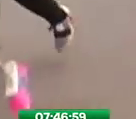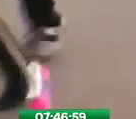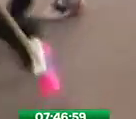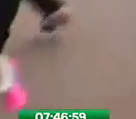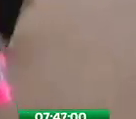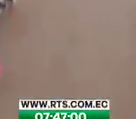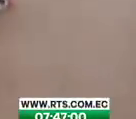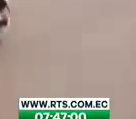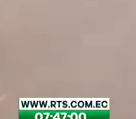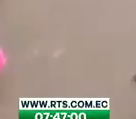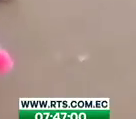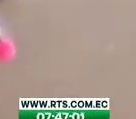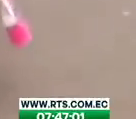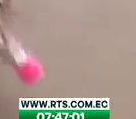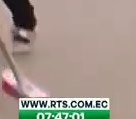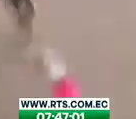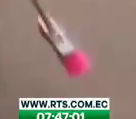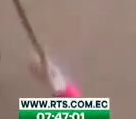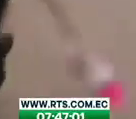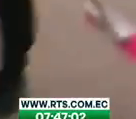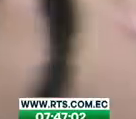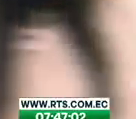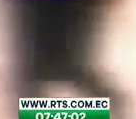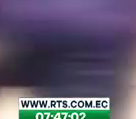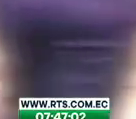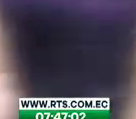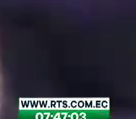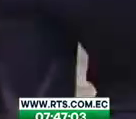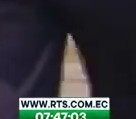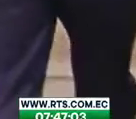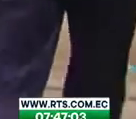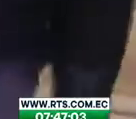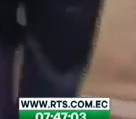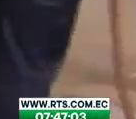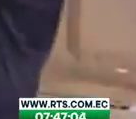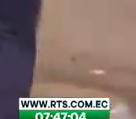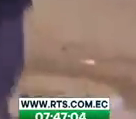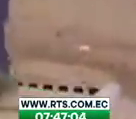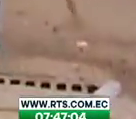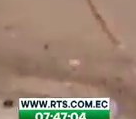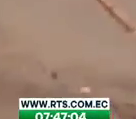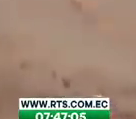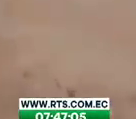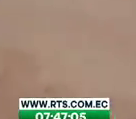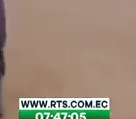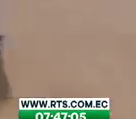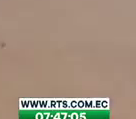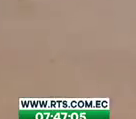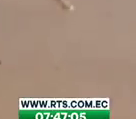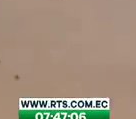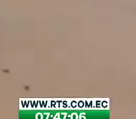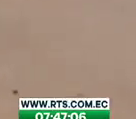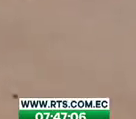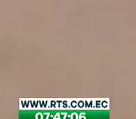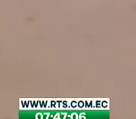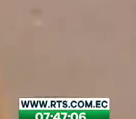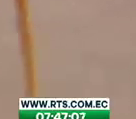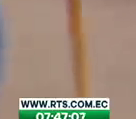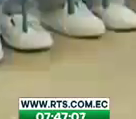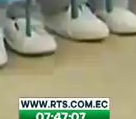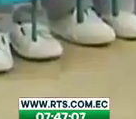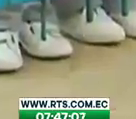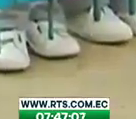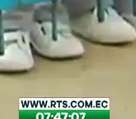Desde una escuelita fiscal debieron salir las maestras con escobas en sus manos tratando de enfrentar a un invasor que se